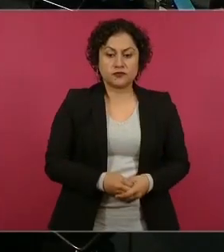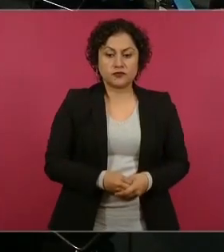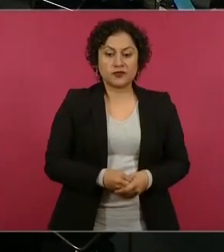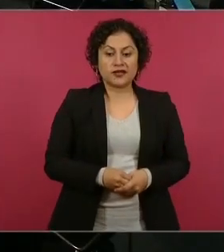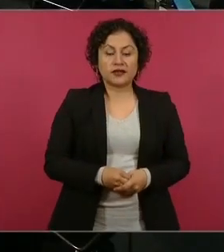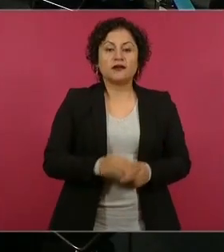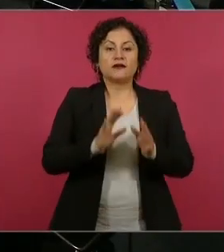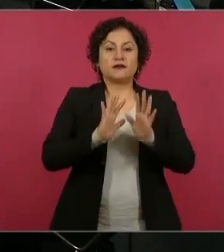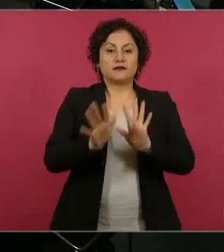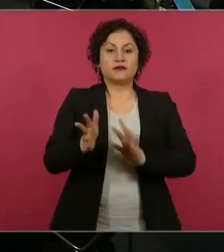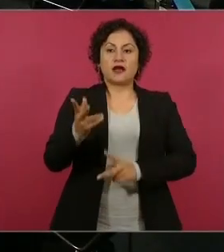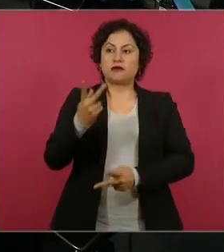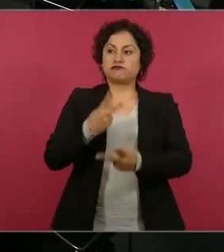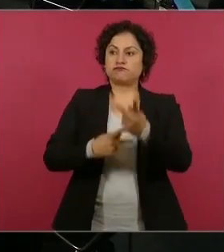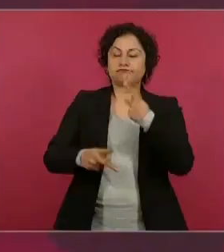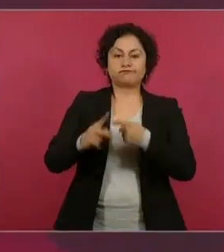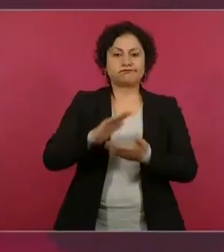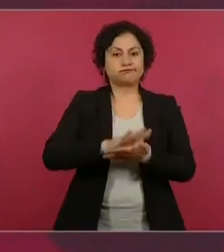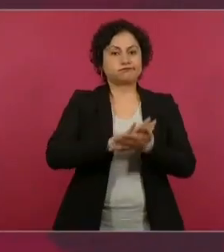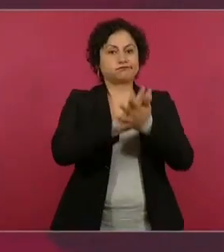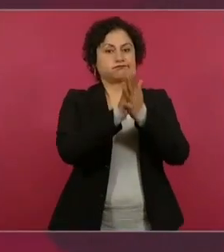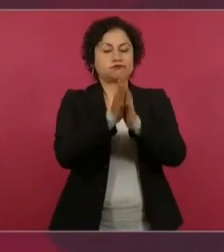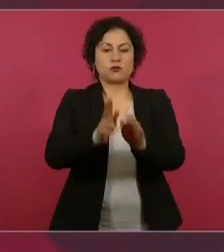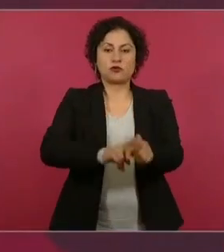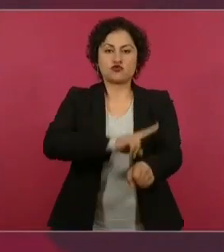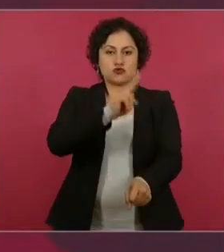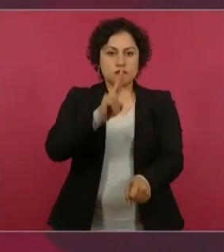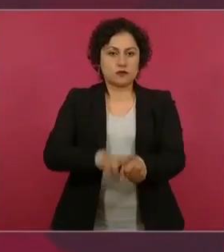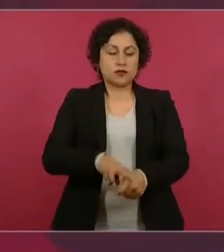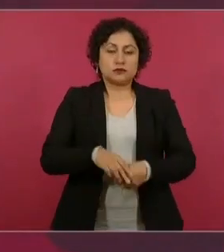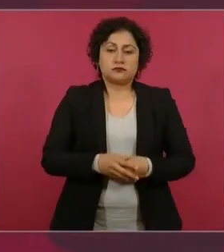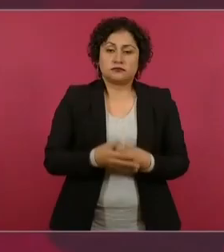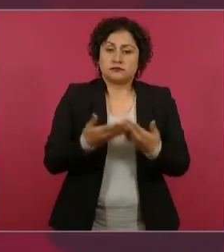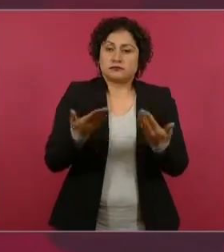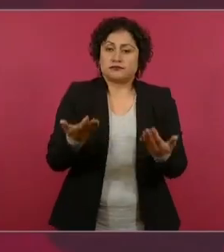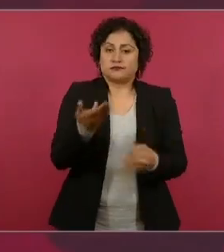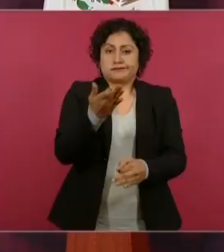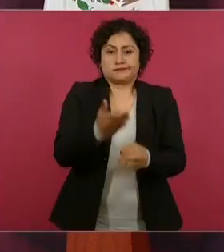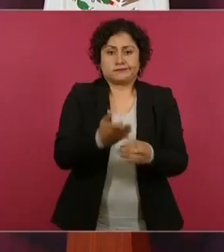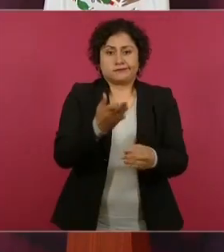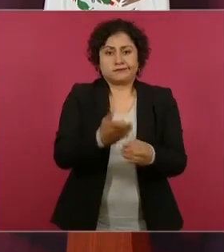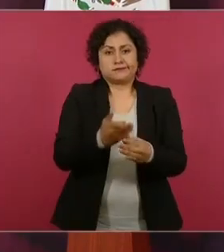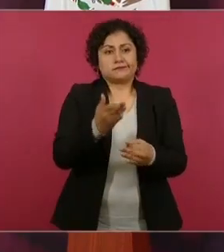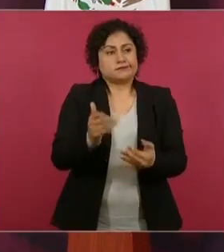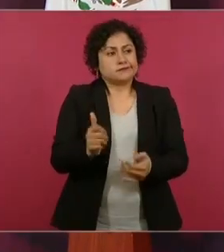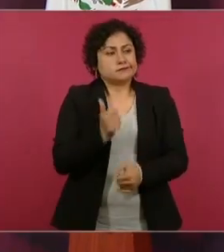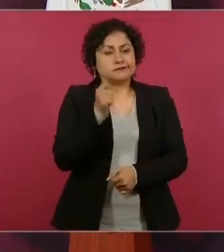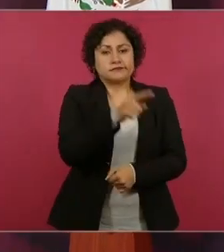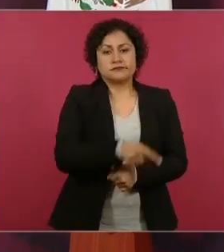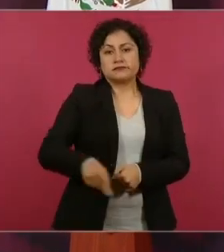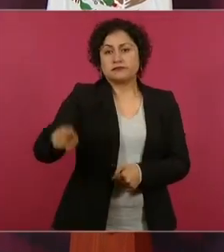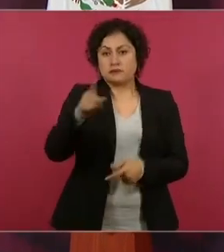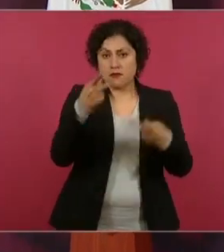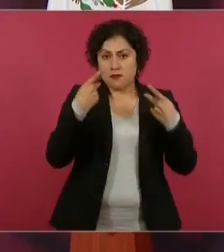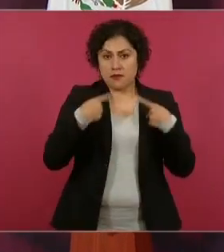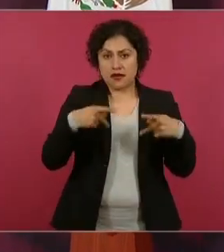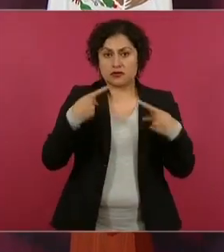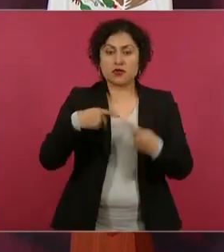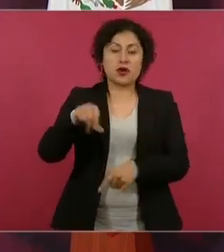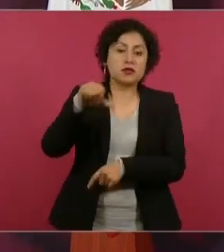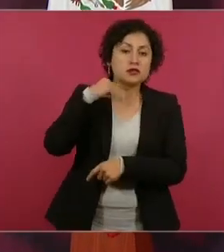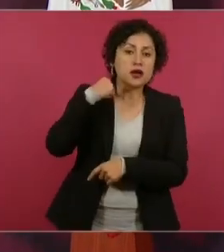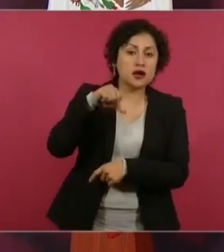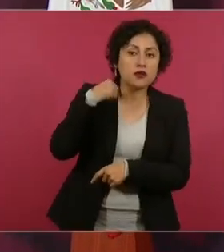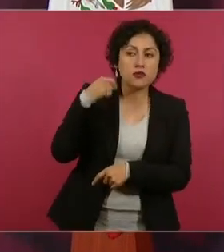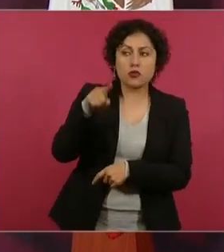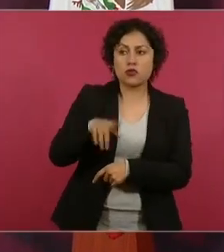regresando a la normalidad, y agradecerle mucho a la gente de Acapulco, de Coyuca, porque se